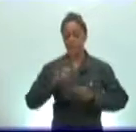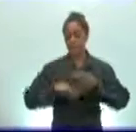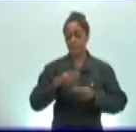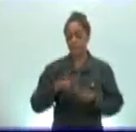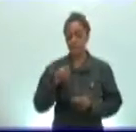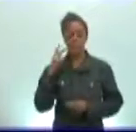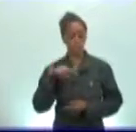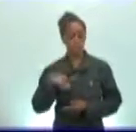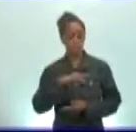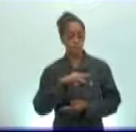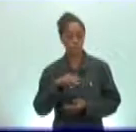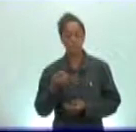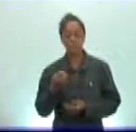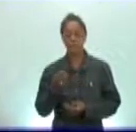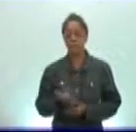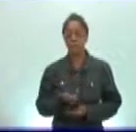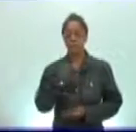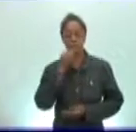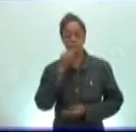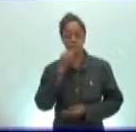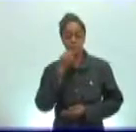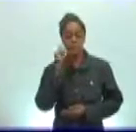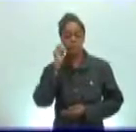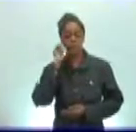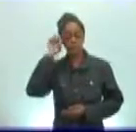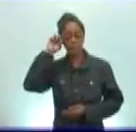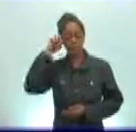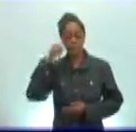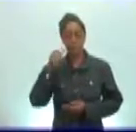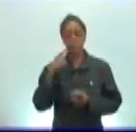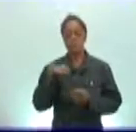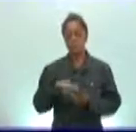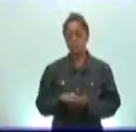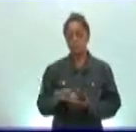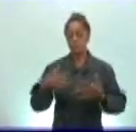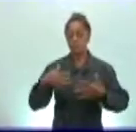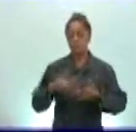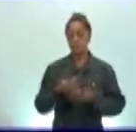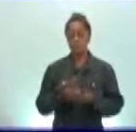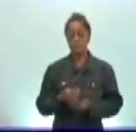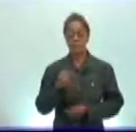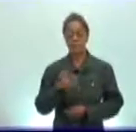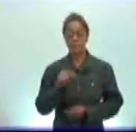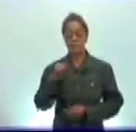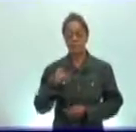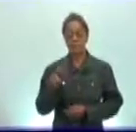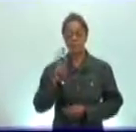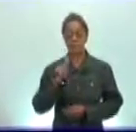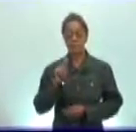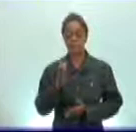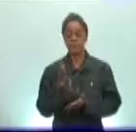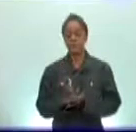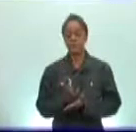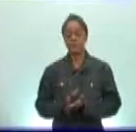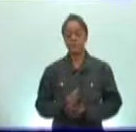recorrido por ellas y poder fijar los contenidos correspondientes a esta unidad de